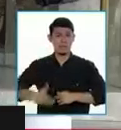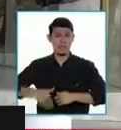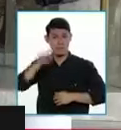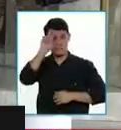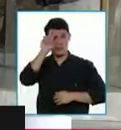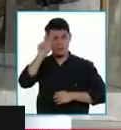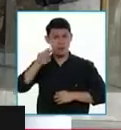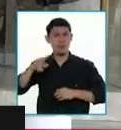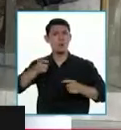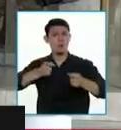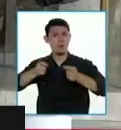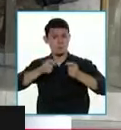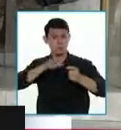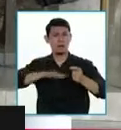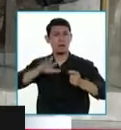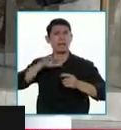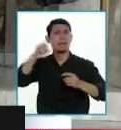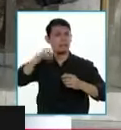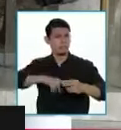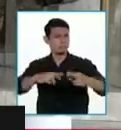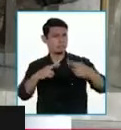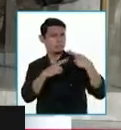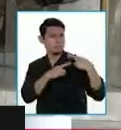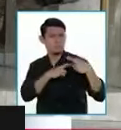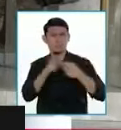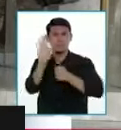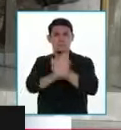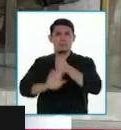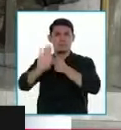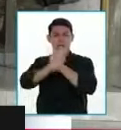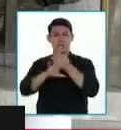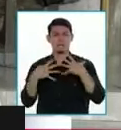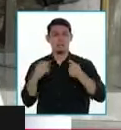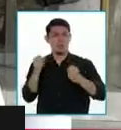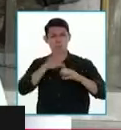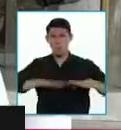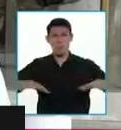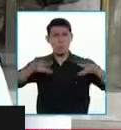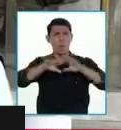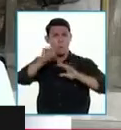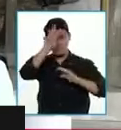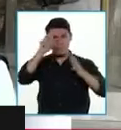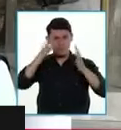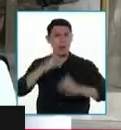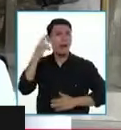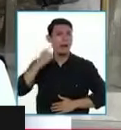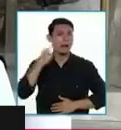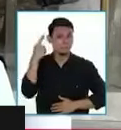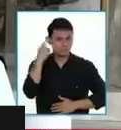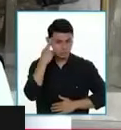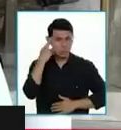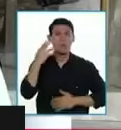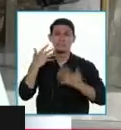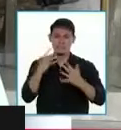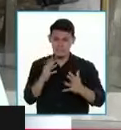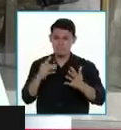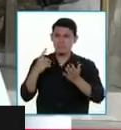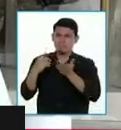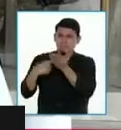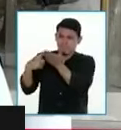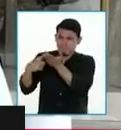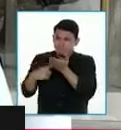transición y emergencia, tiene la obligación de defender la salud de todos los peruanos. Y por eso es que estamos conduciendo